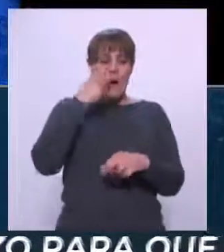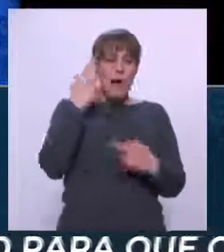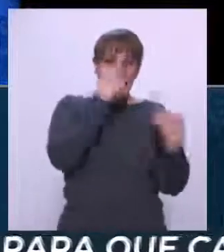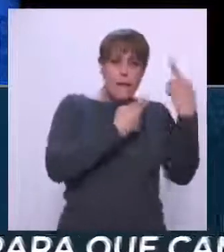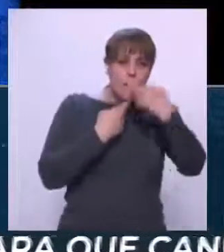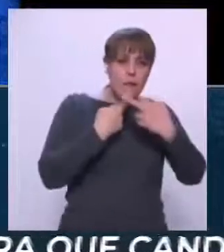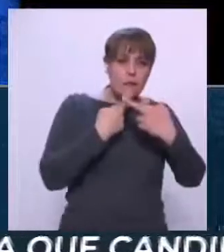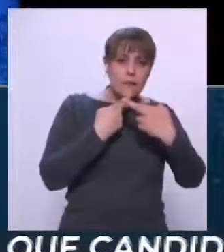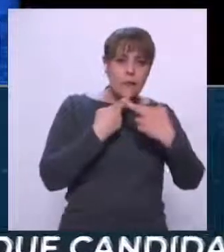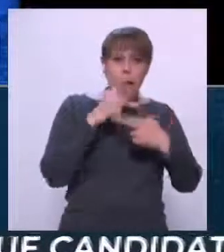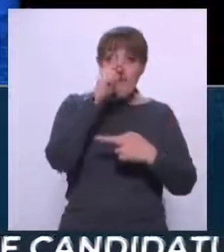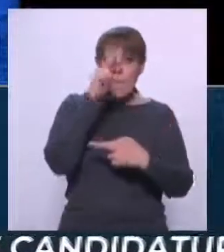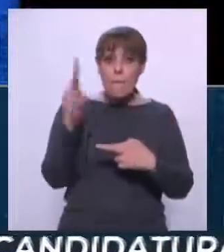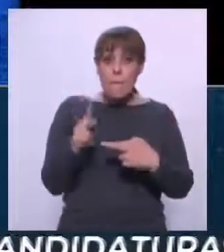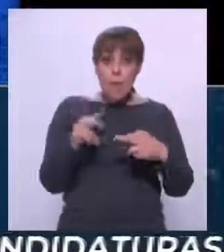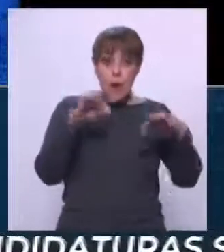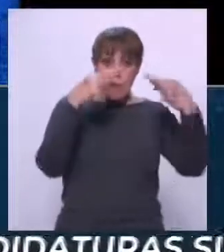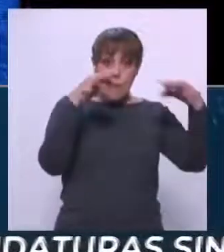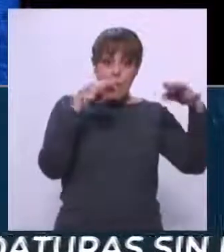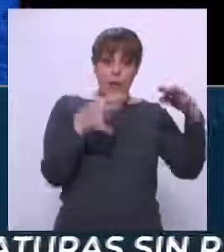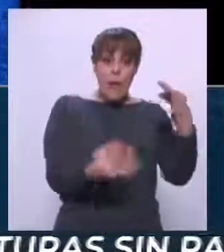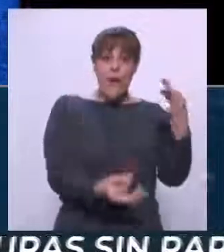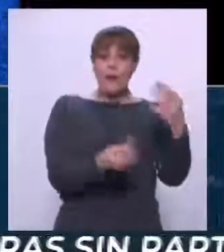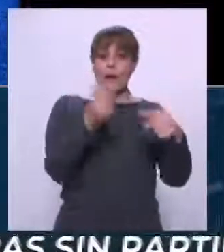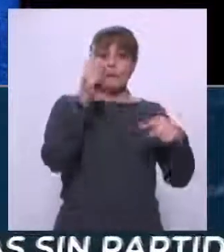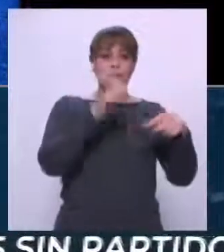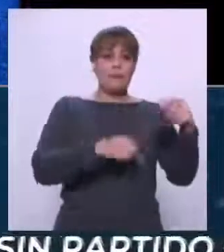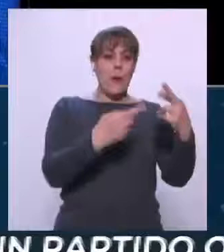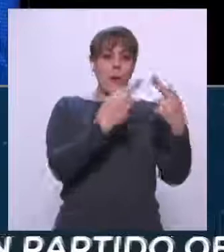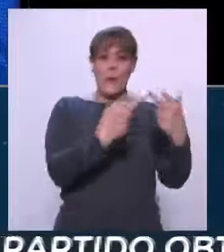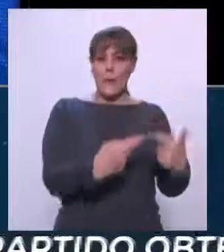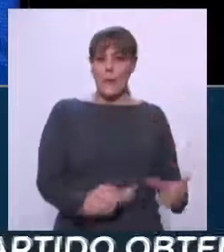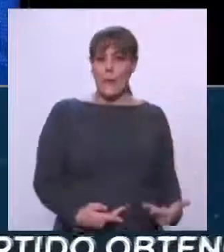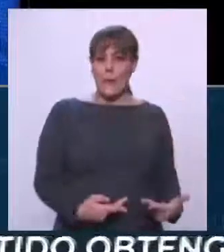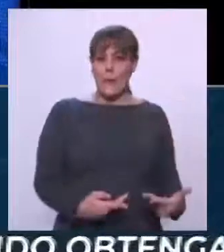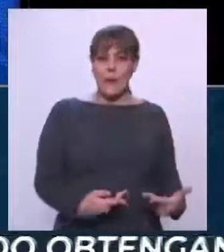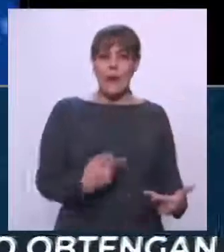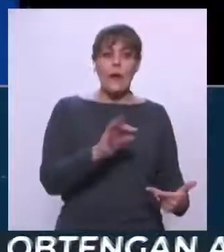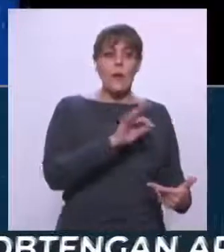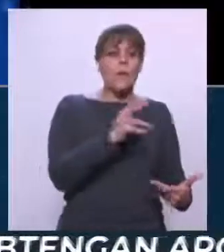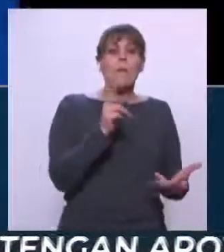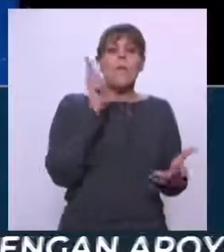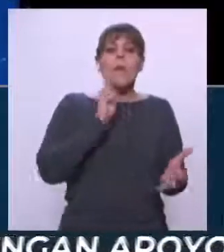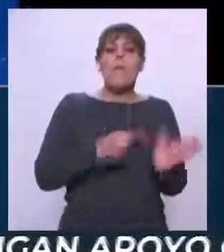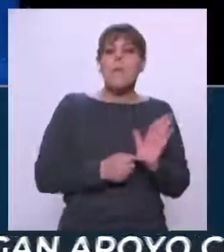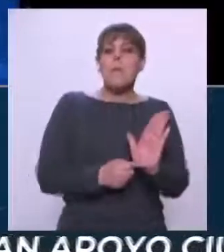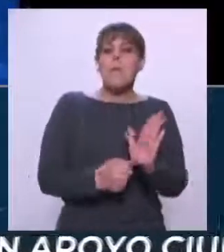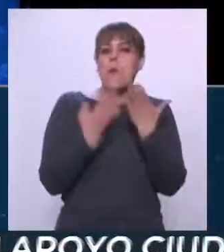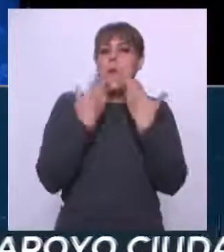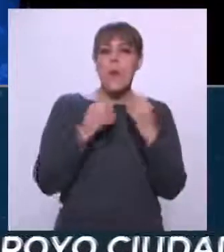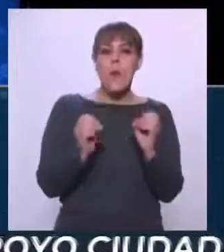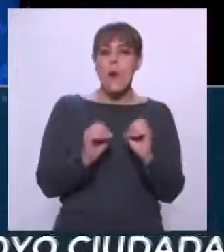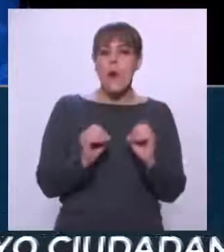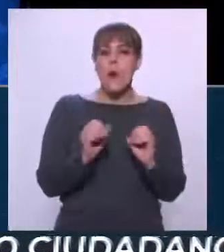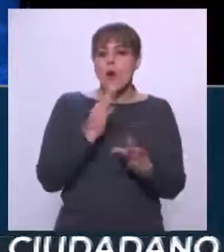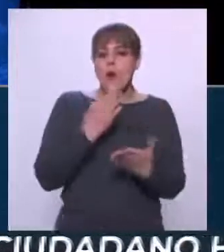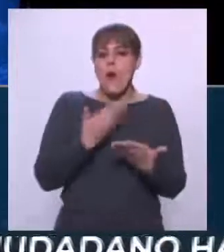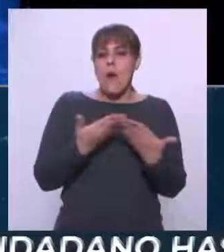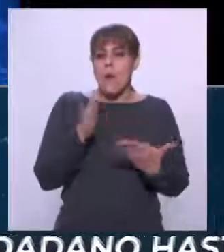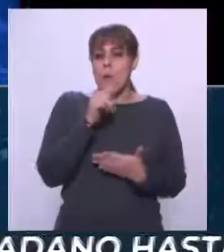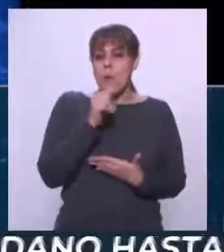el acceso a las boletas electorales, que sin duda habrían dado certeza de lo que pasó. Pero